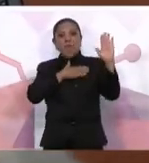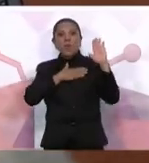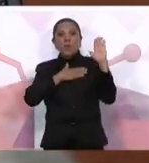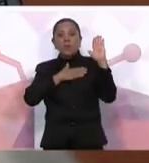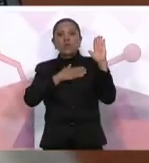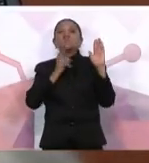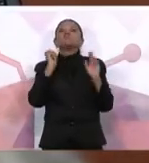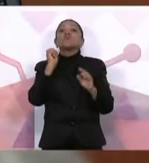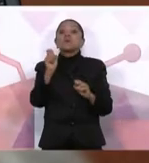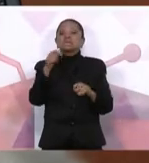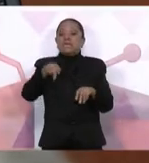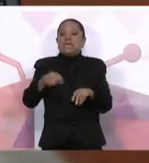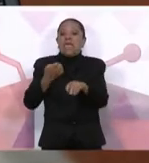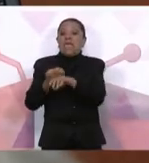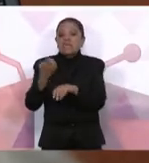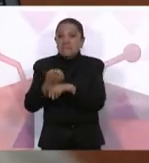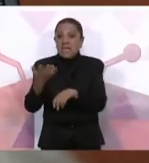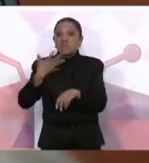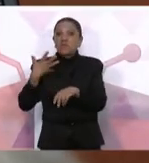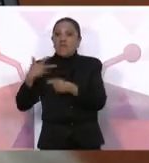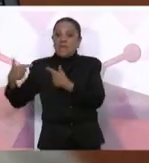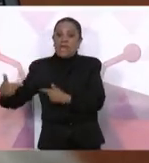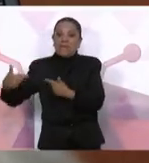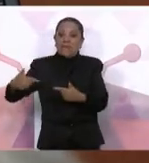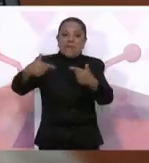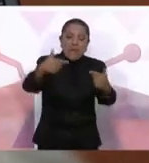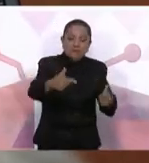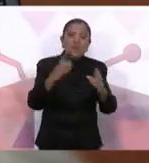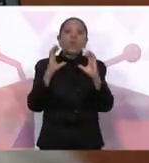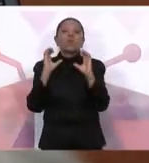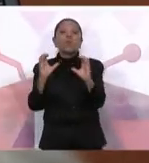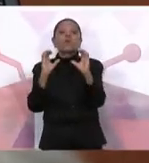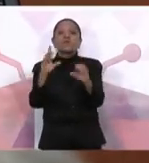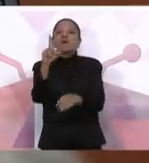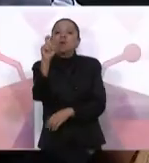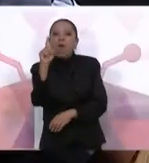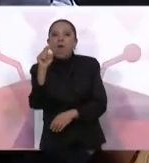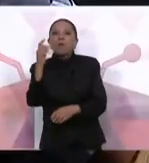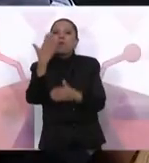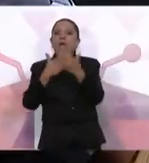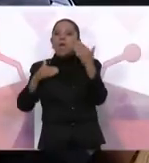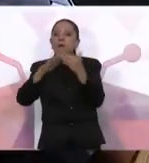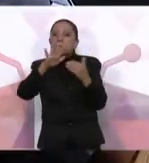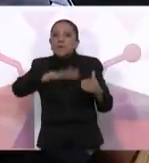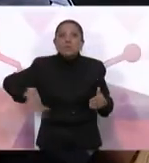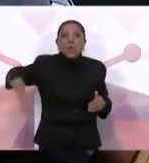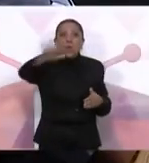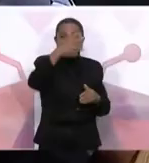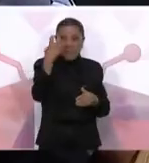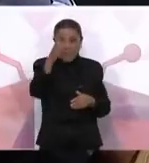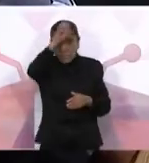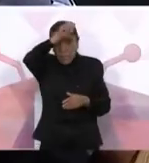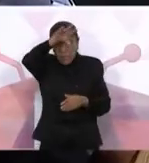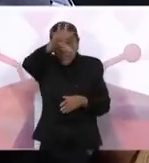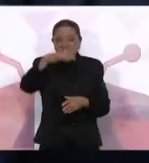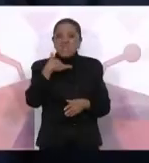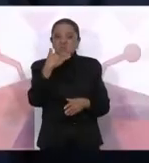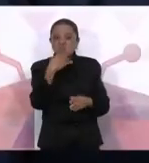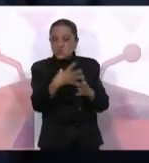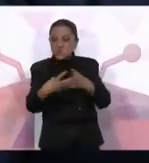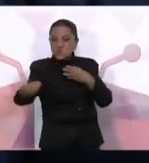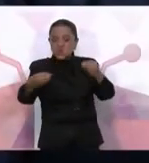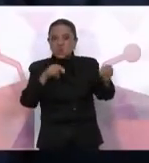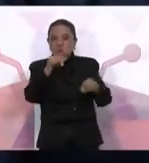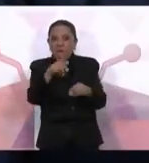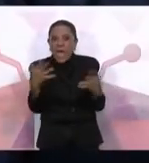para esta generación las que vienen cuidado su agua su buen ambiente si estas minas contaminan si estas minas generan un